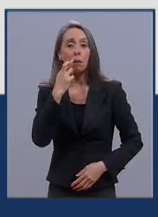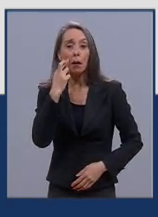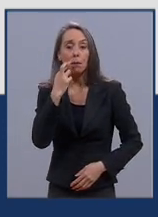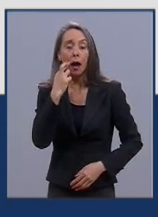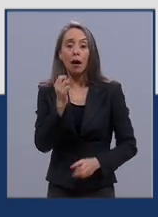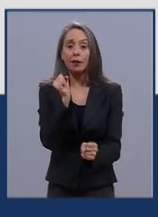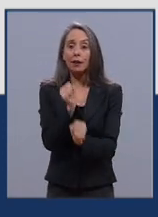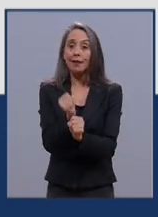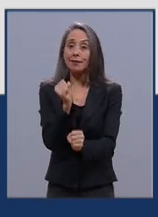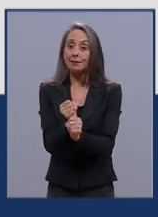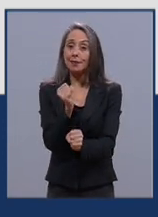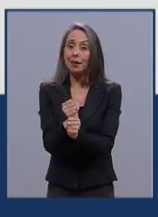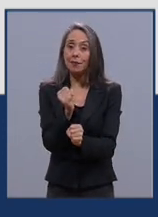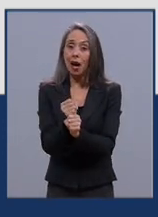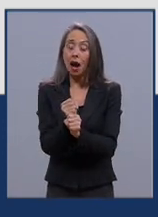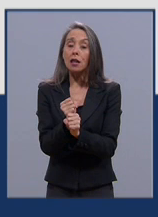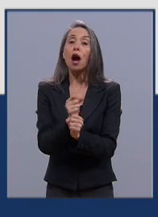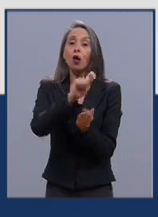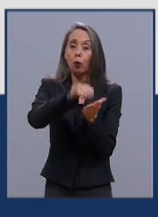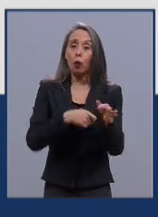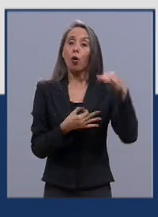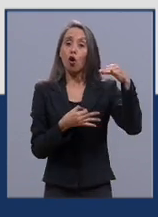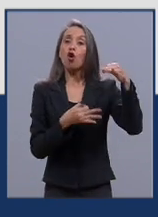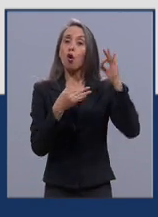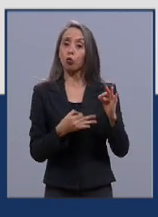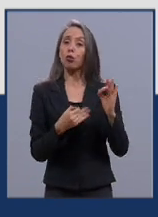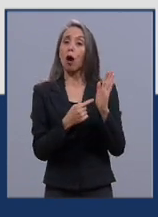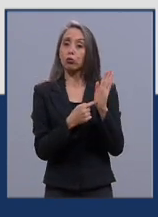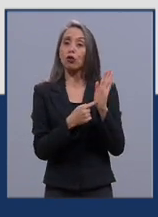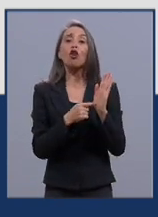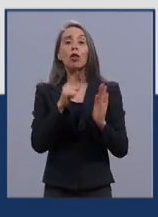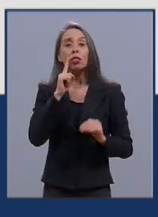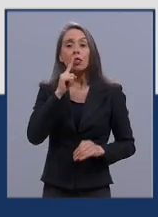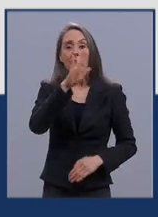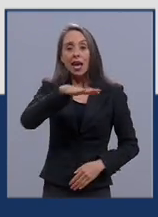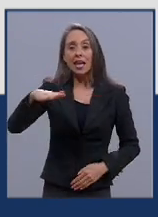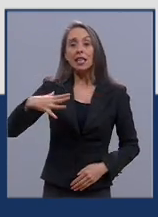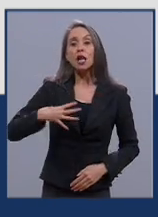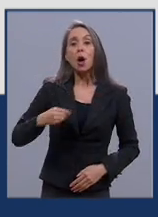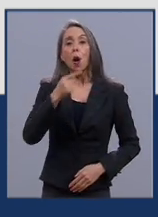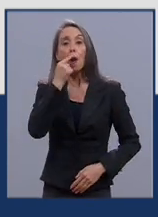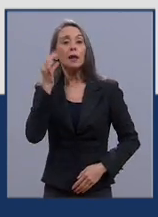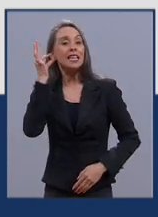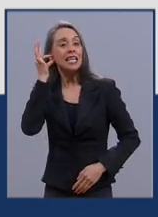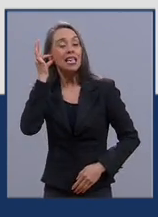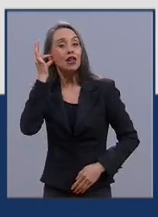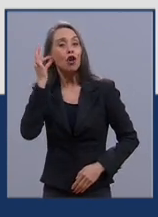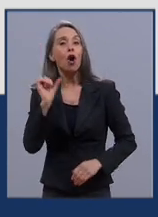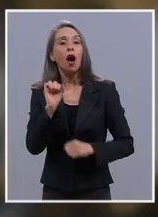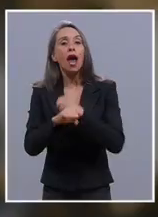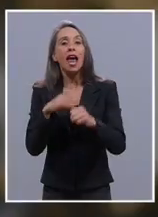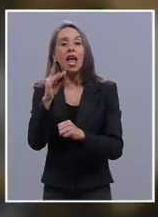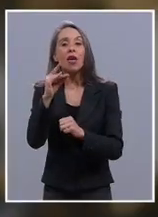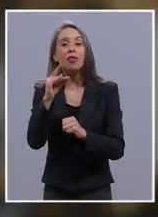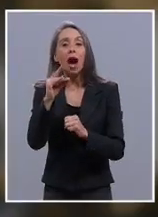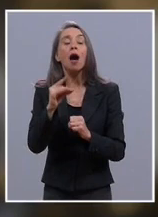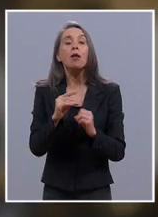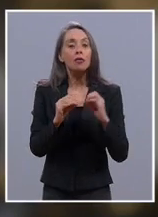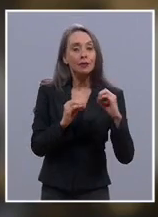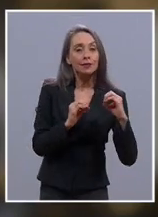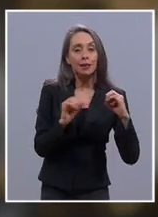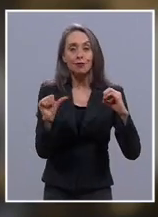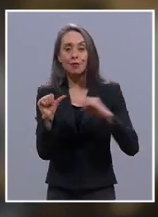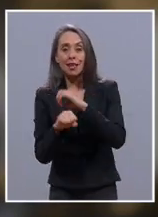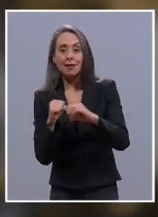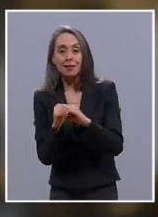trabajadores formales que tengan niños hijos o hijas en edad preescolar esos padres